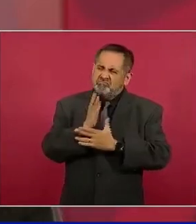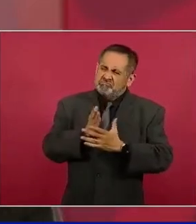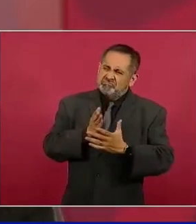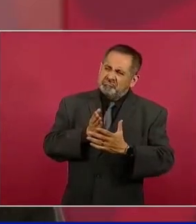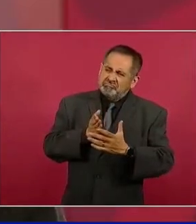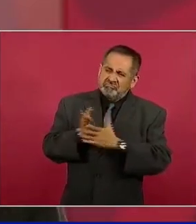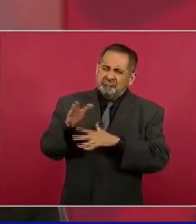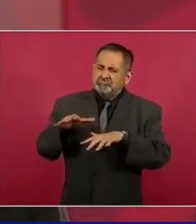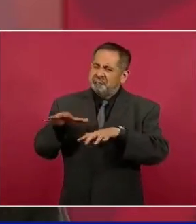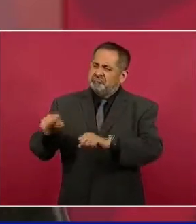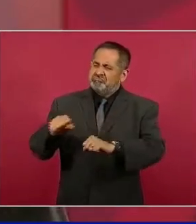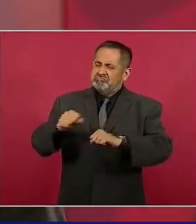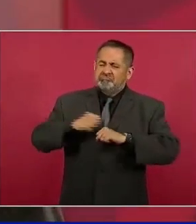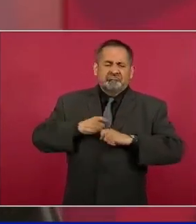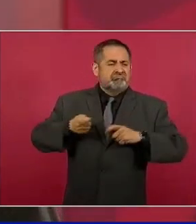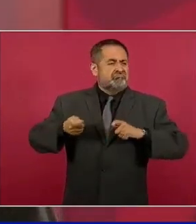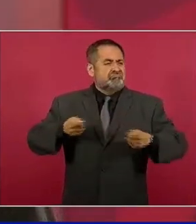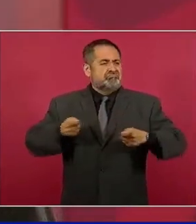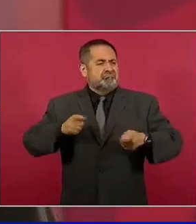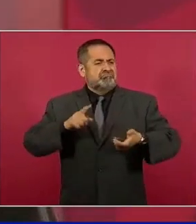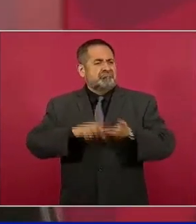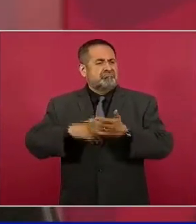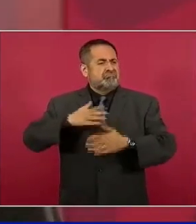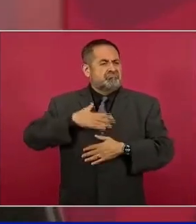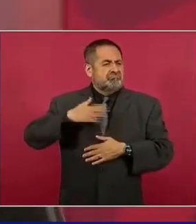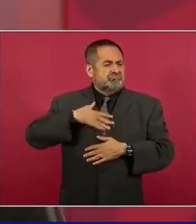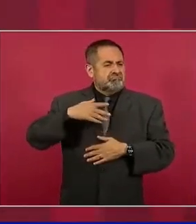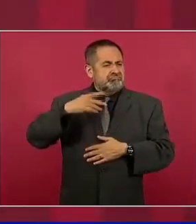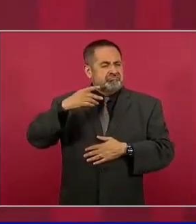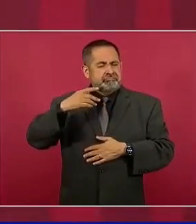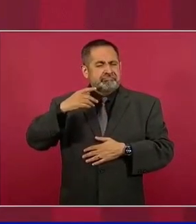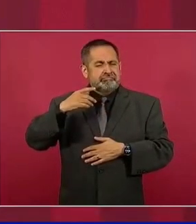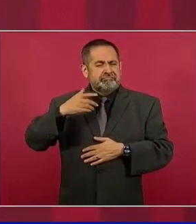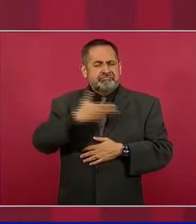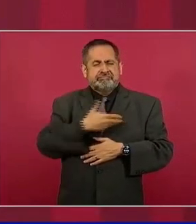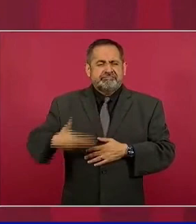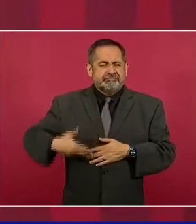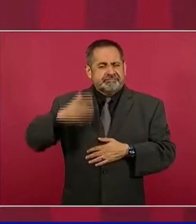Porfirio Díaz, con la bandera de la no reelección,